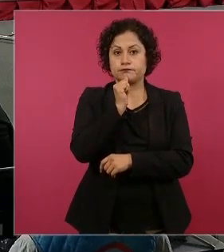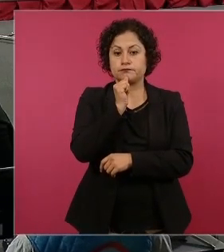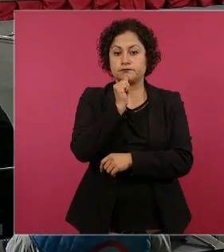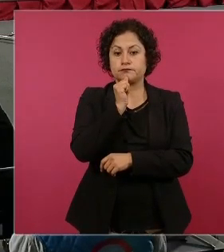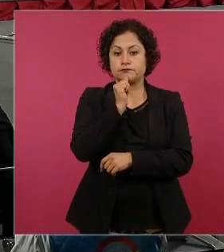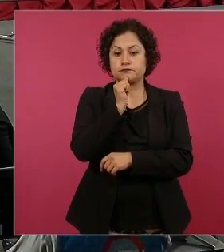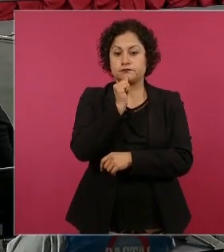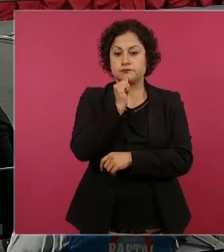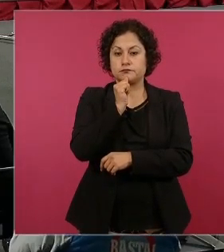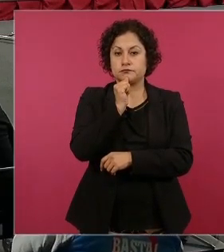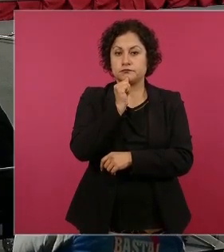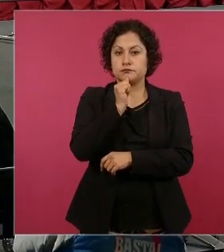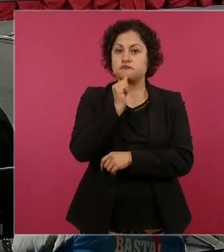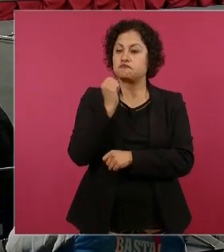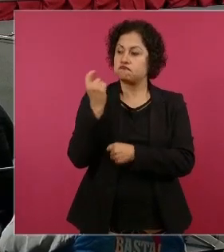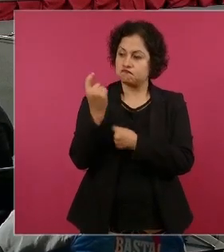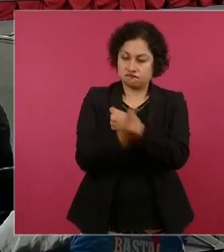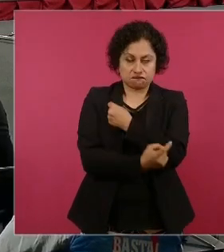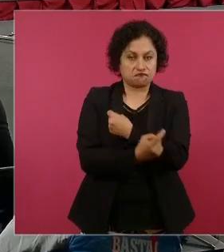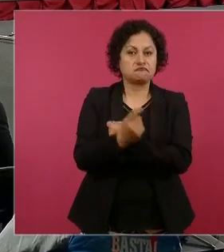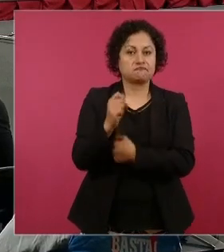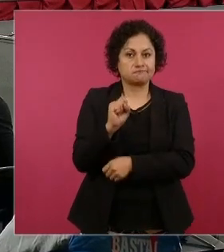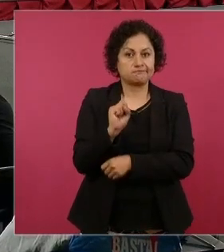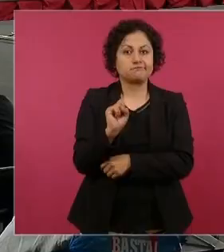Es inmediata y